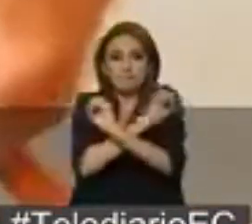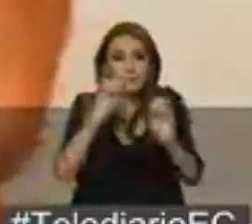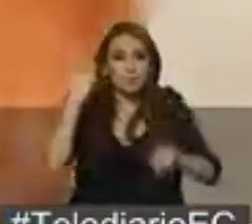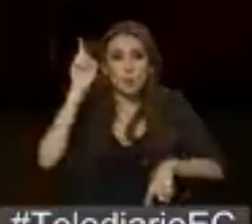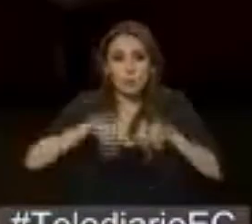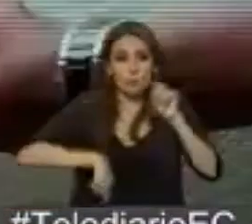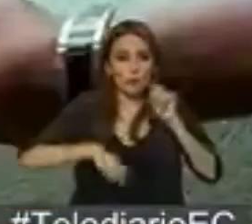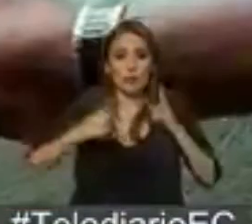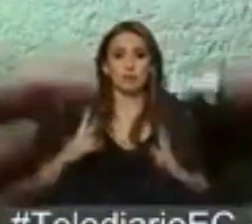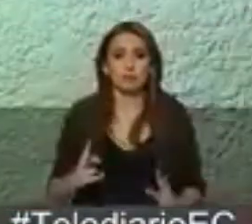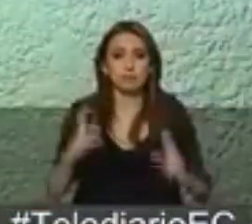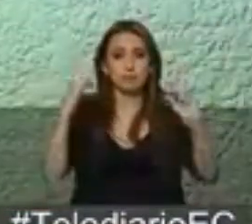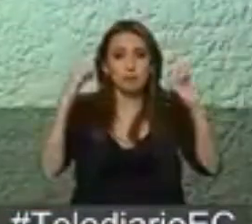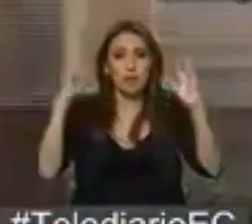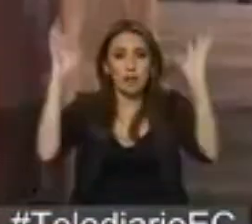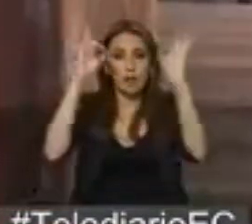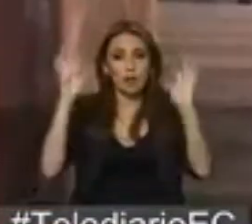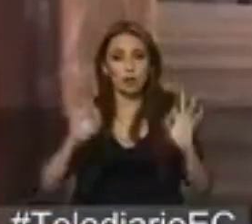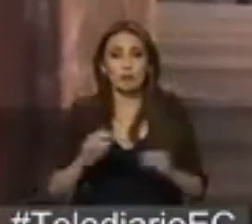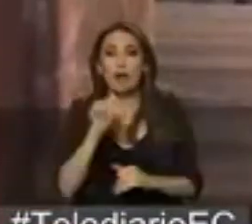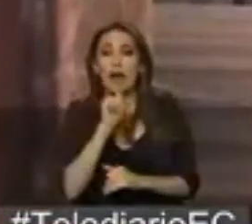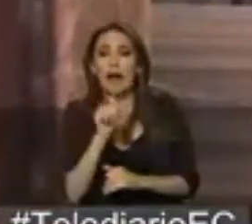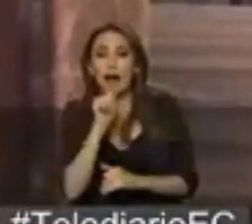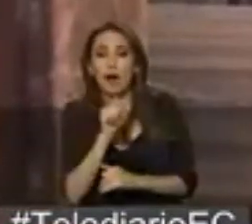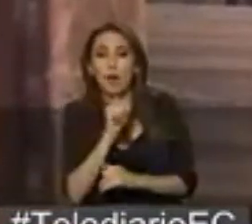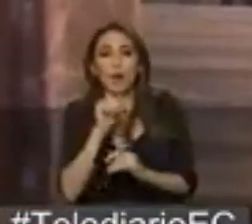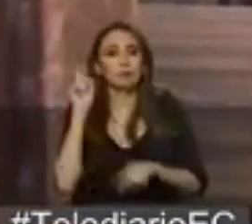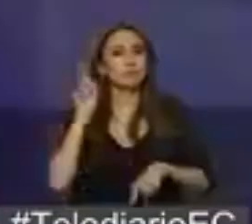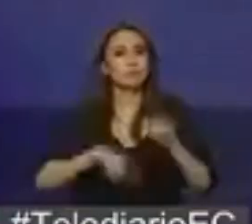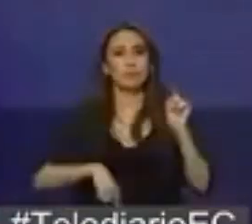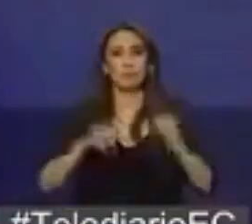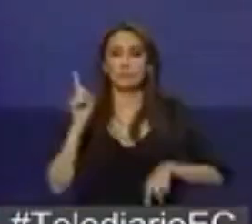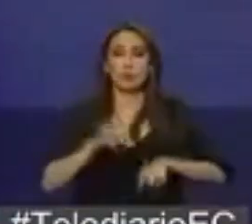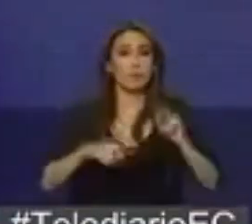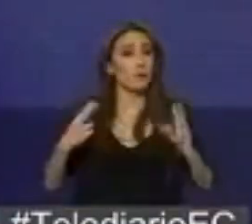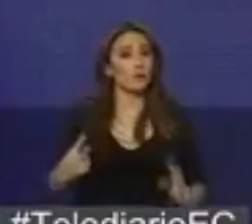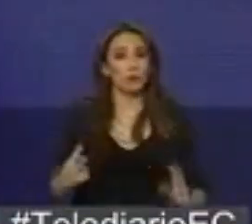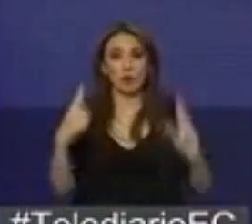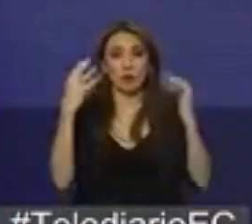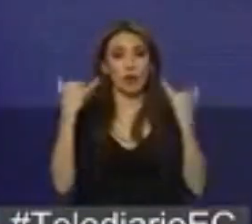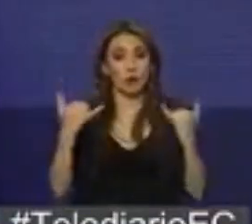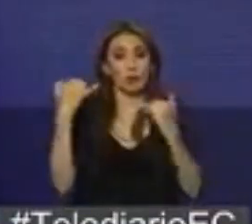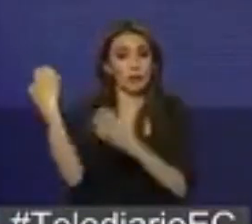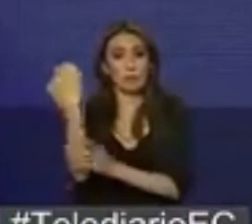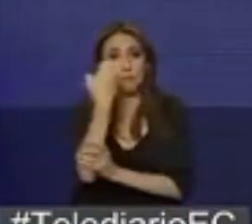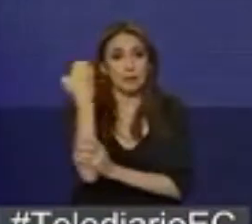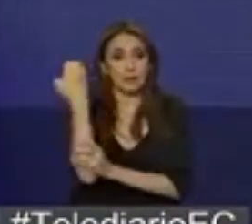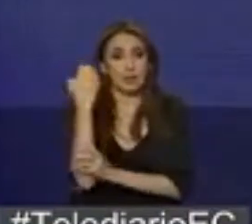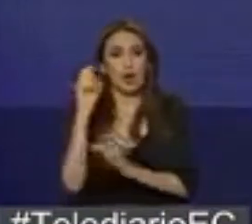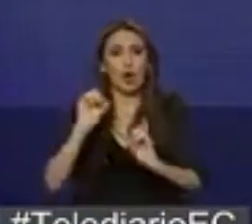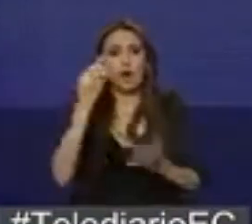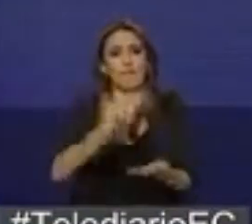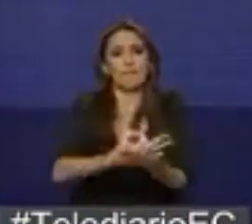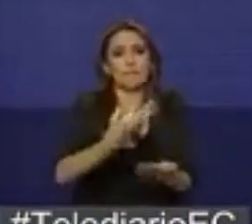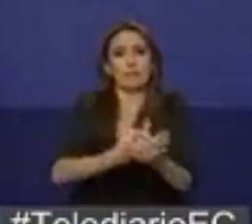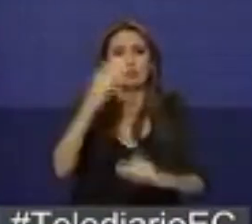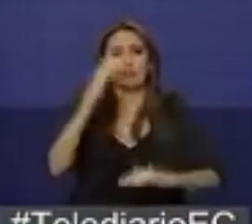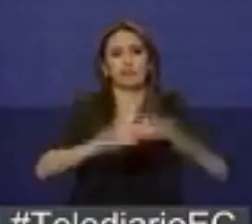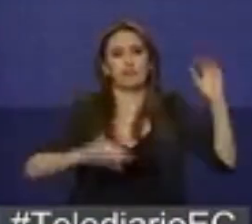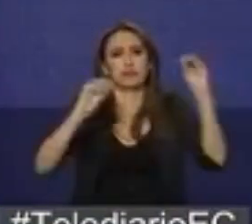se cortará el servicio de energía eléctrica a nadie a nadie ni se permitirá cobrar facturas eléctricas